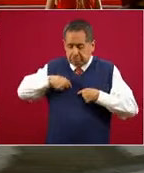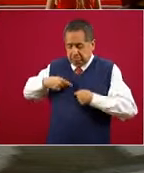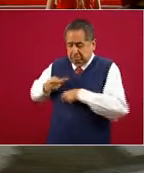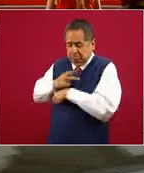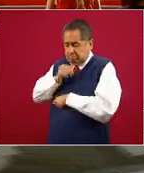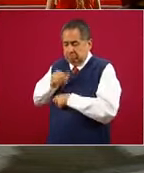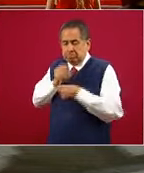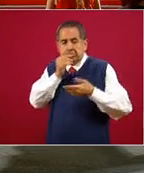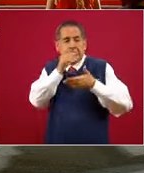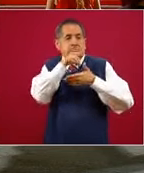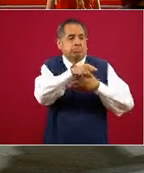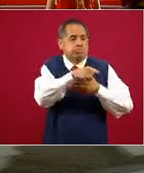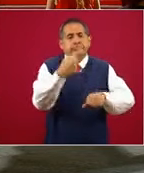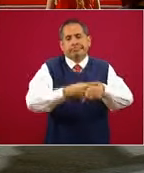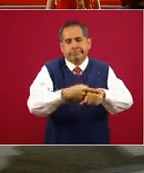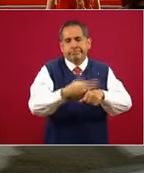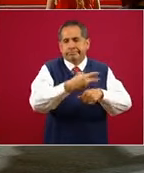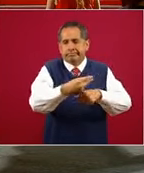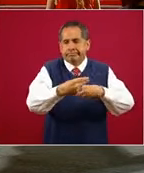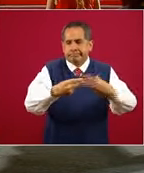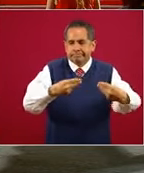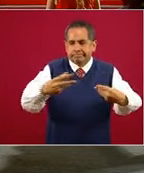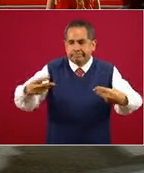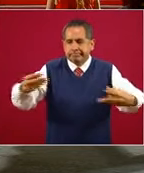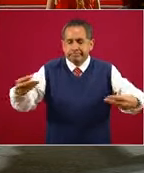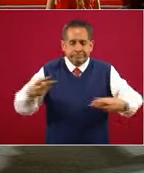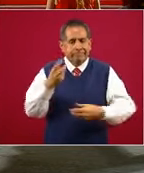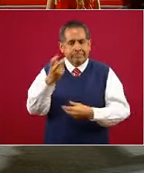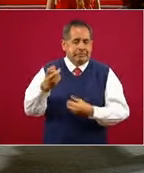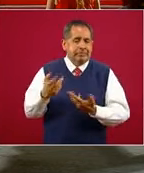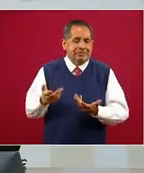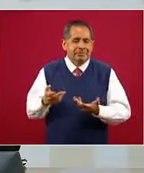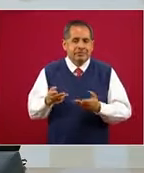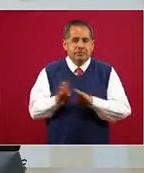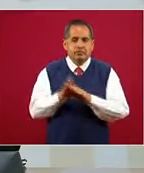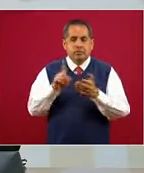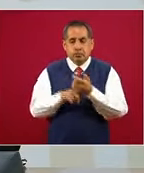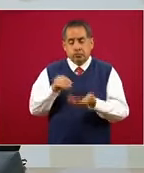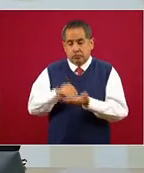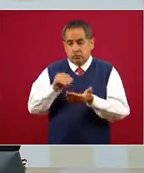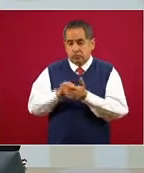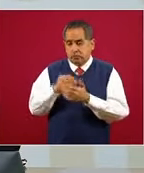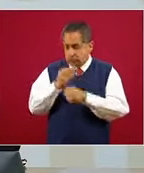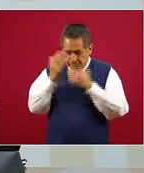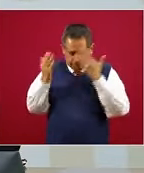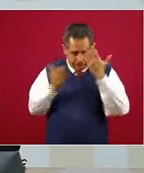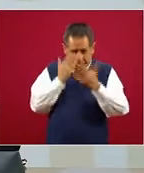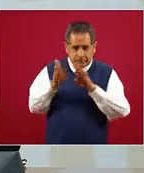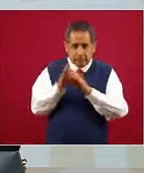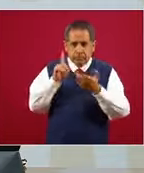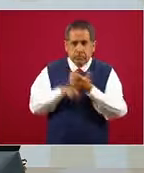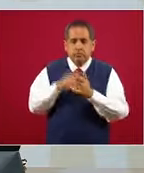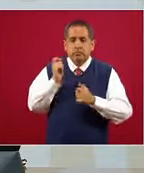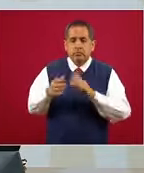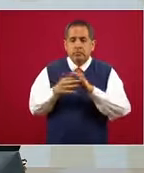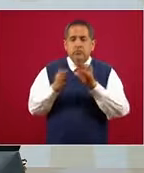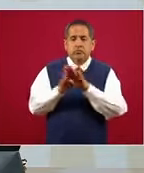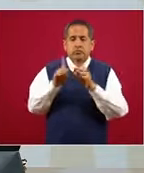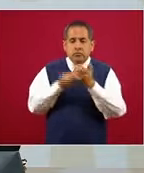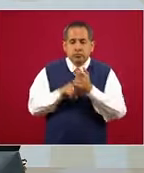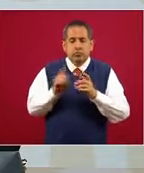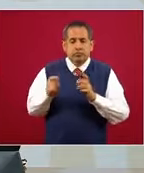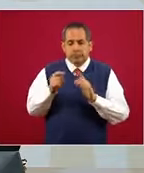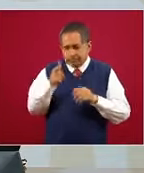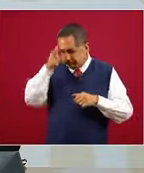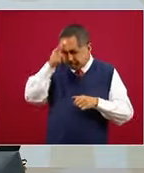la importancia de ese periodo asintomático todavía está en proceso de estudio. La evidencia científica es